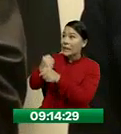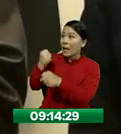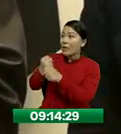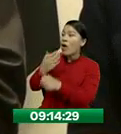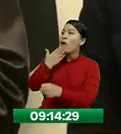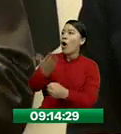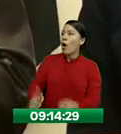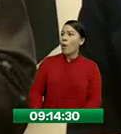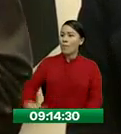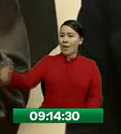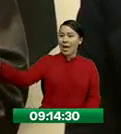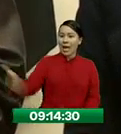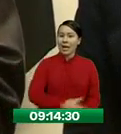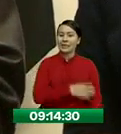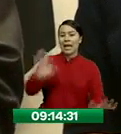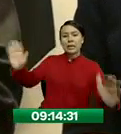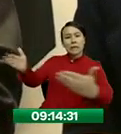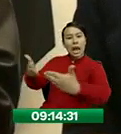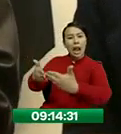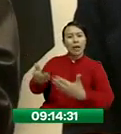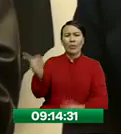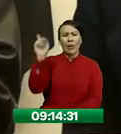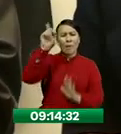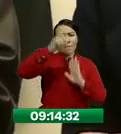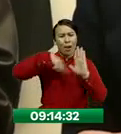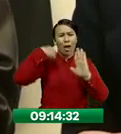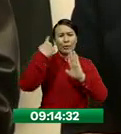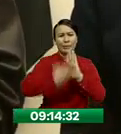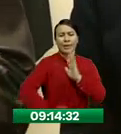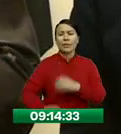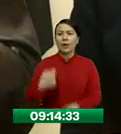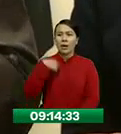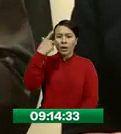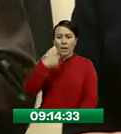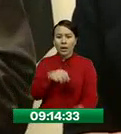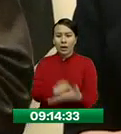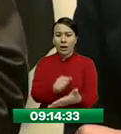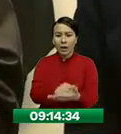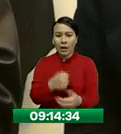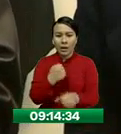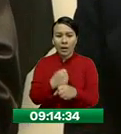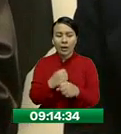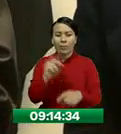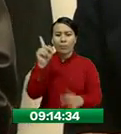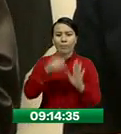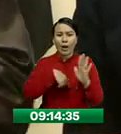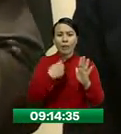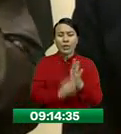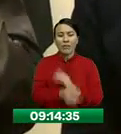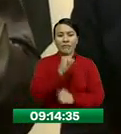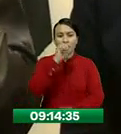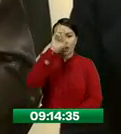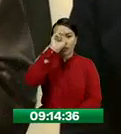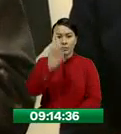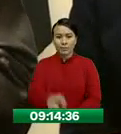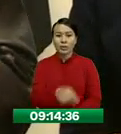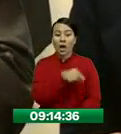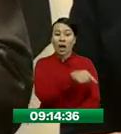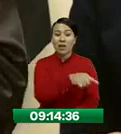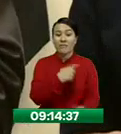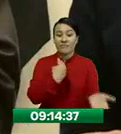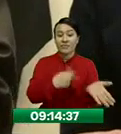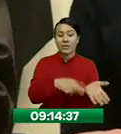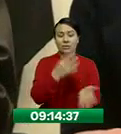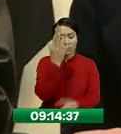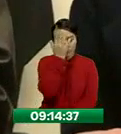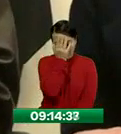los ciudadanos, dejando de atender a nuestros vecinos de aquí de Riobamba, se hayan permitido hacer este tipo de festejos y hayan permitido todavía hacer